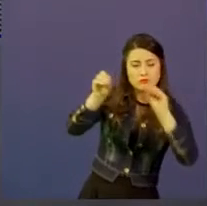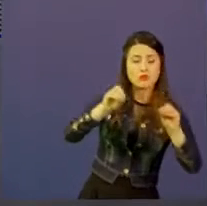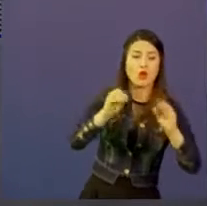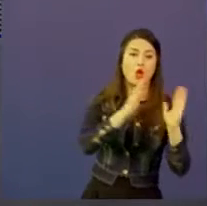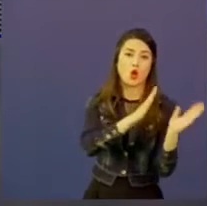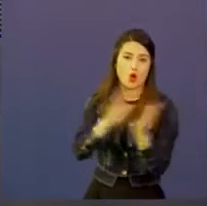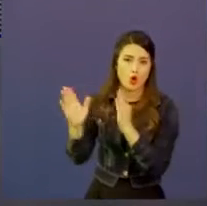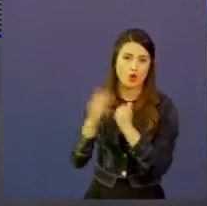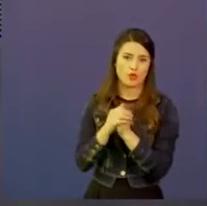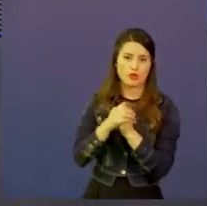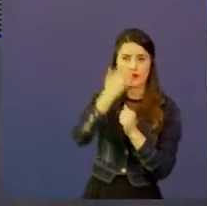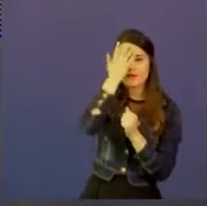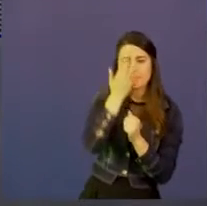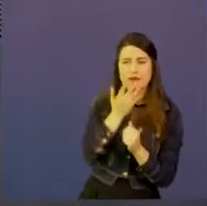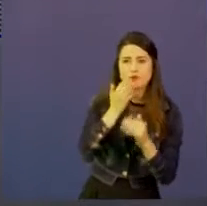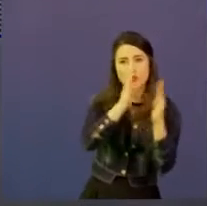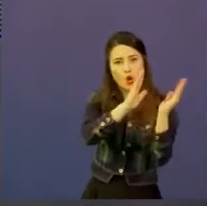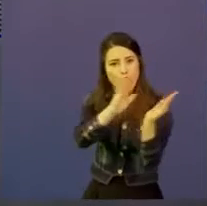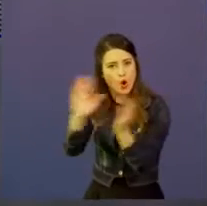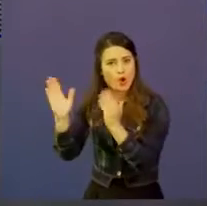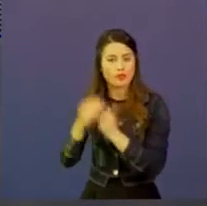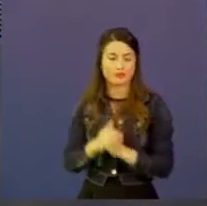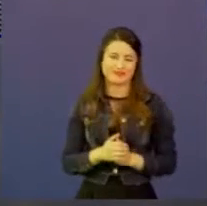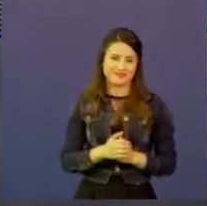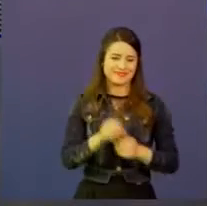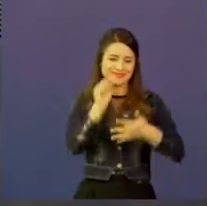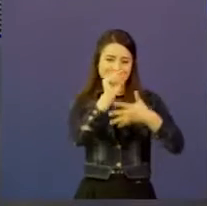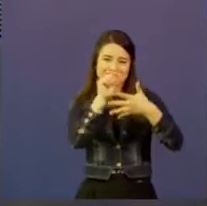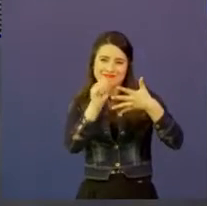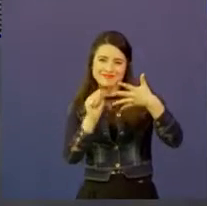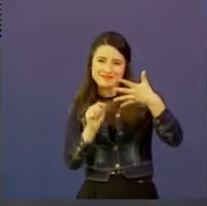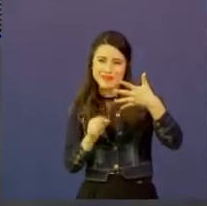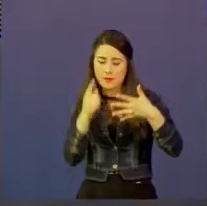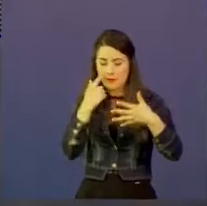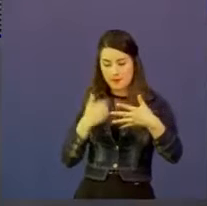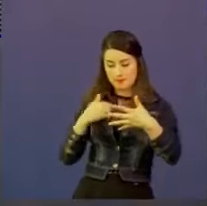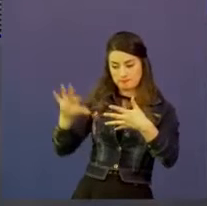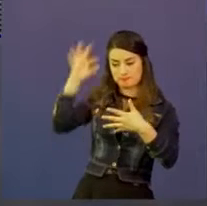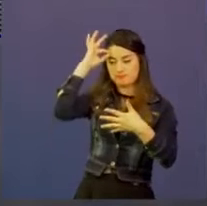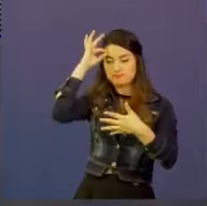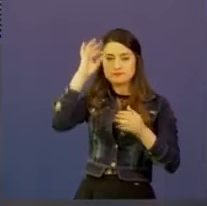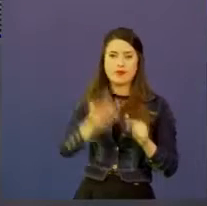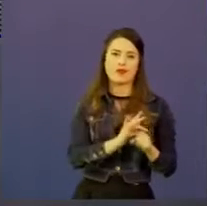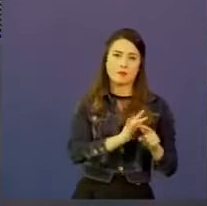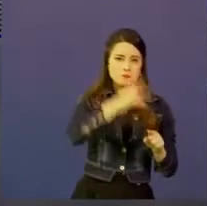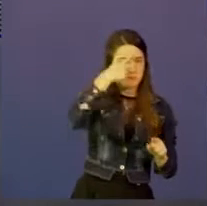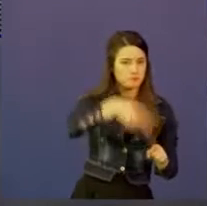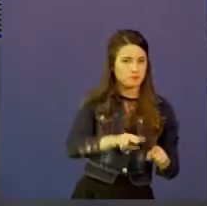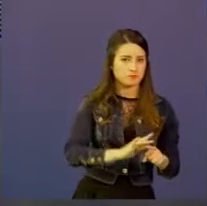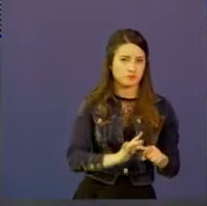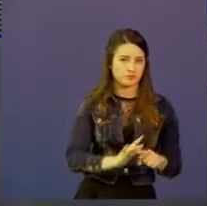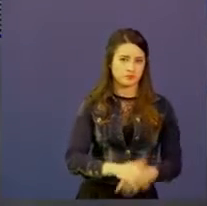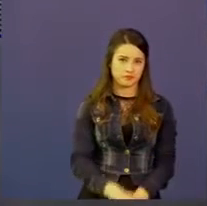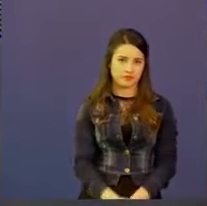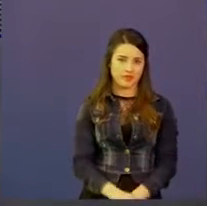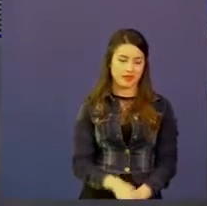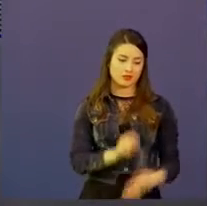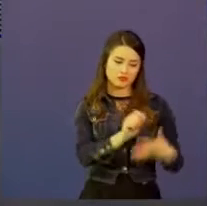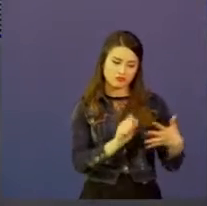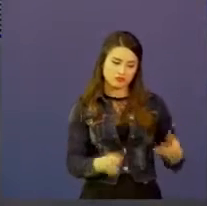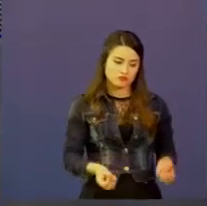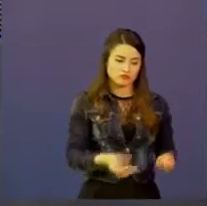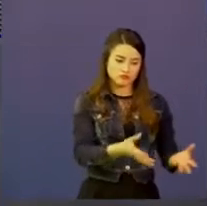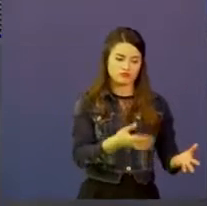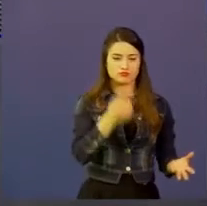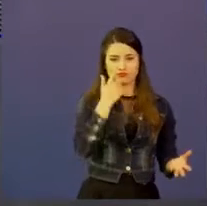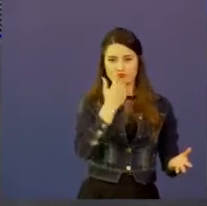tenemos. Entonces, sí, efectivamente, el rol de los papás en este tema es fundamental y no se lo debemos delegar solamente a